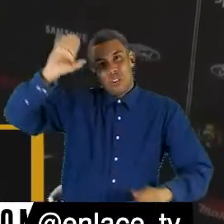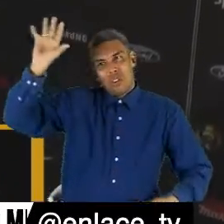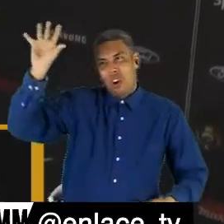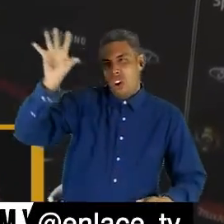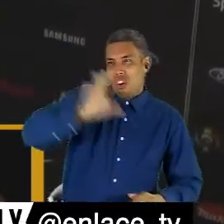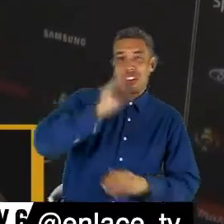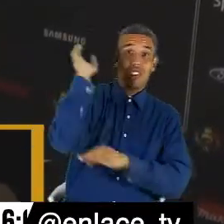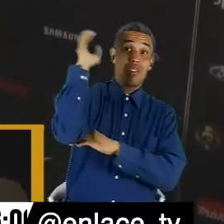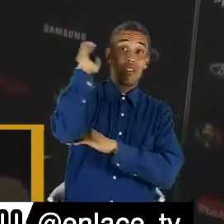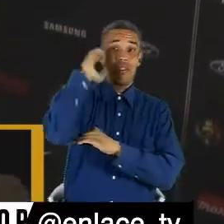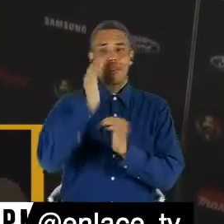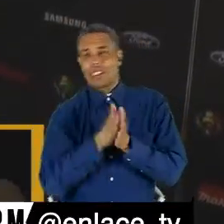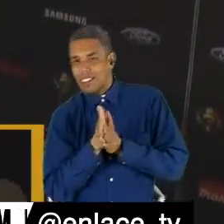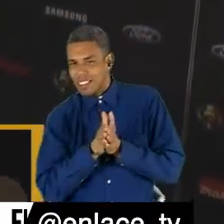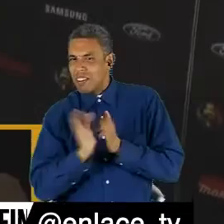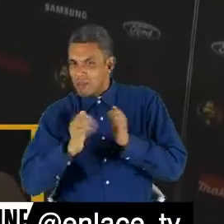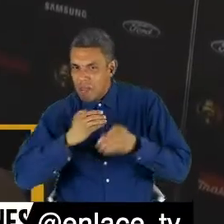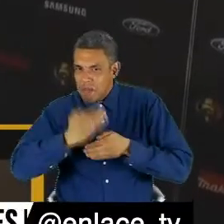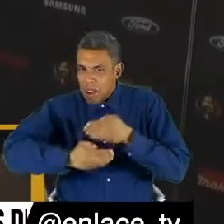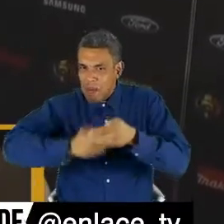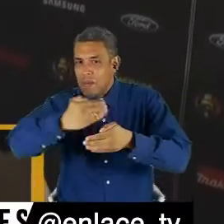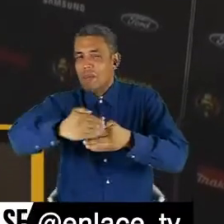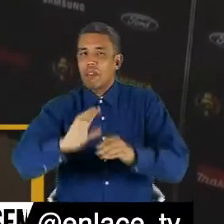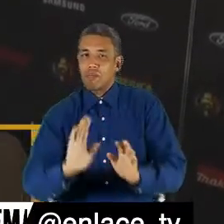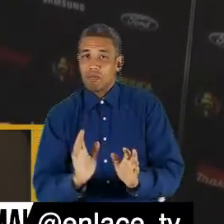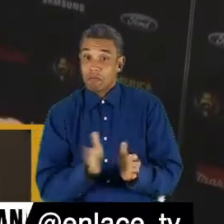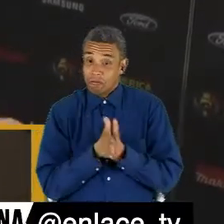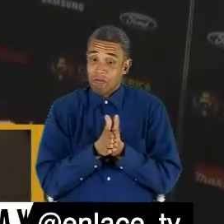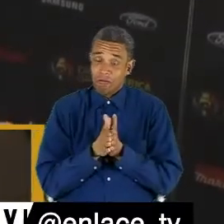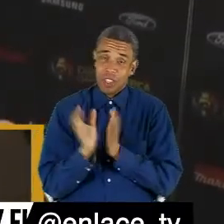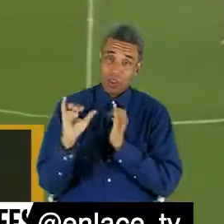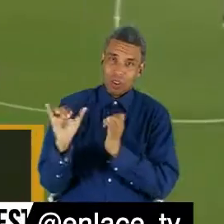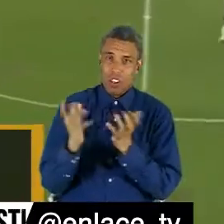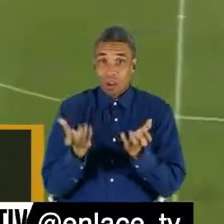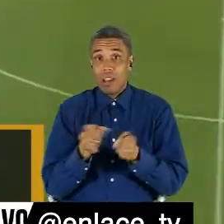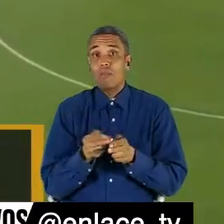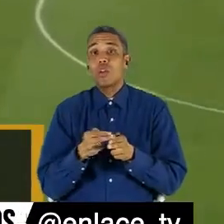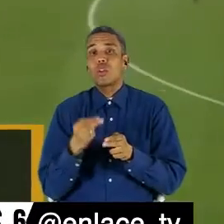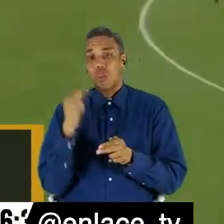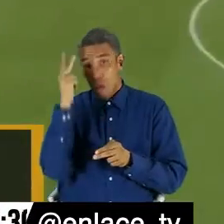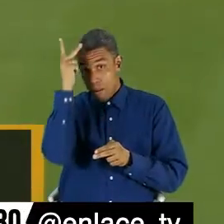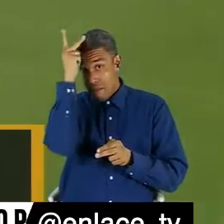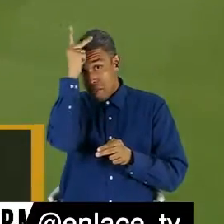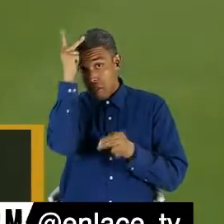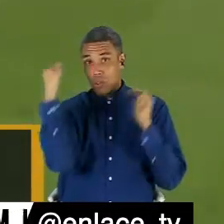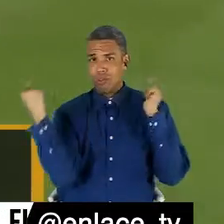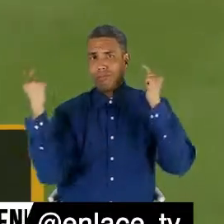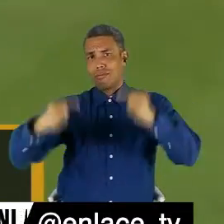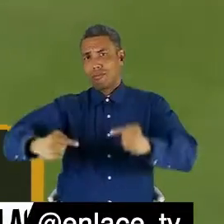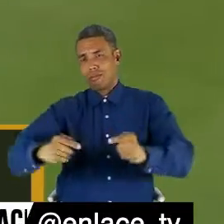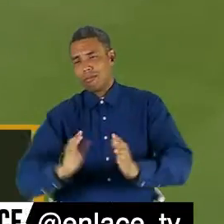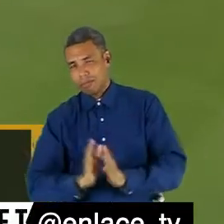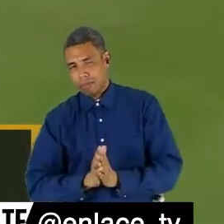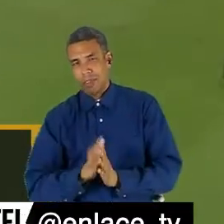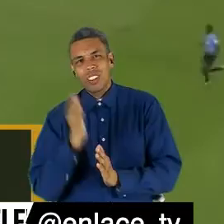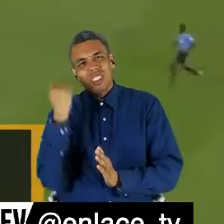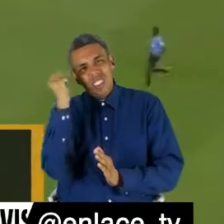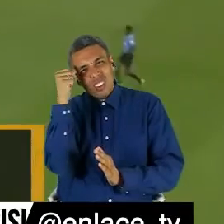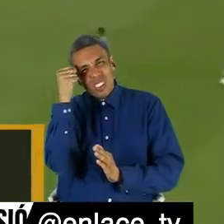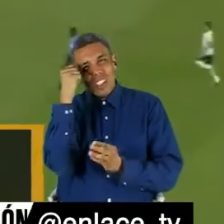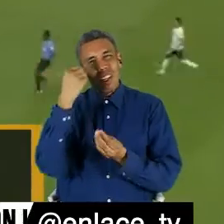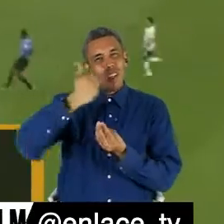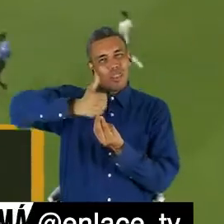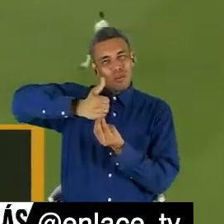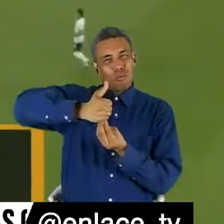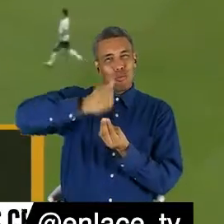ahora pensando en el partido que viene, que todo salga muy bien. Sobre los 10 cambios que realizó el profe Pekerman frente a Costa